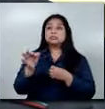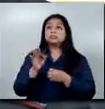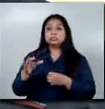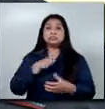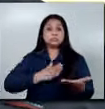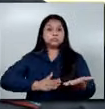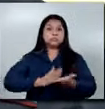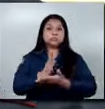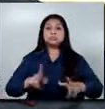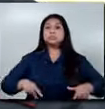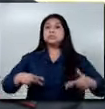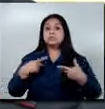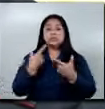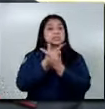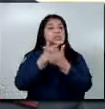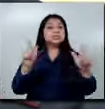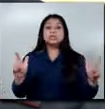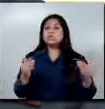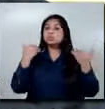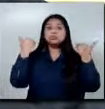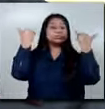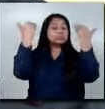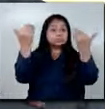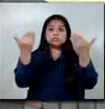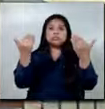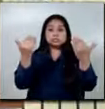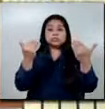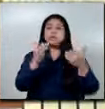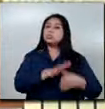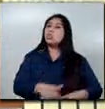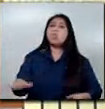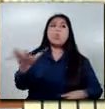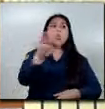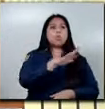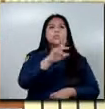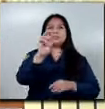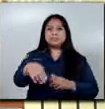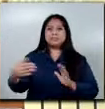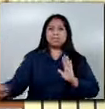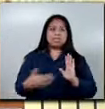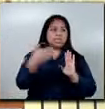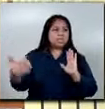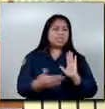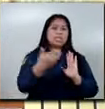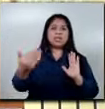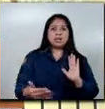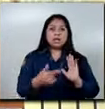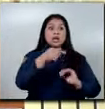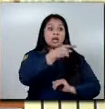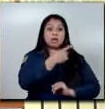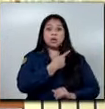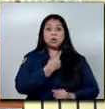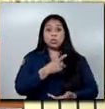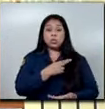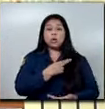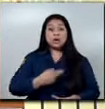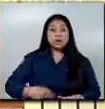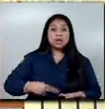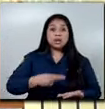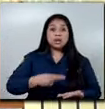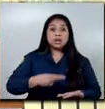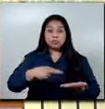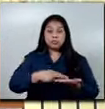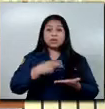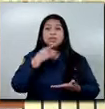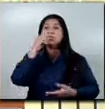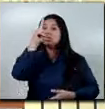vivir libre y soberanamente. Y todos aquellos que ataquen a una república deben de ser